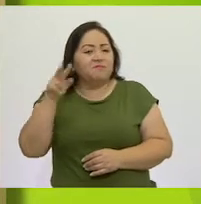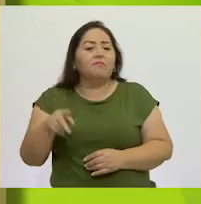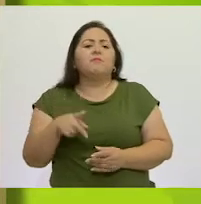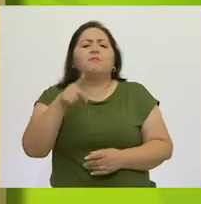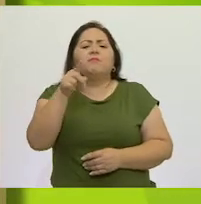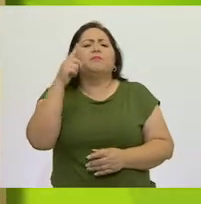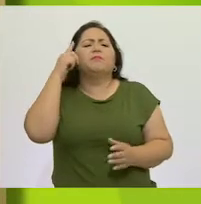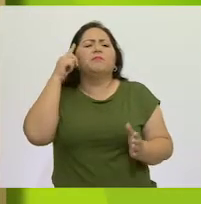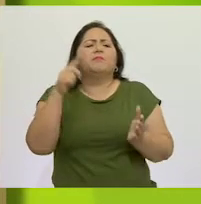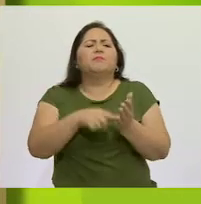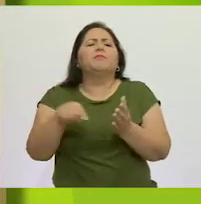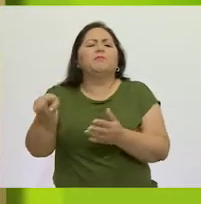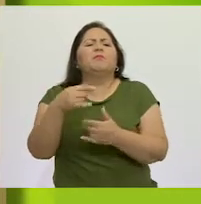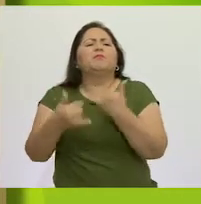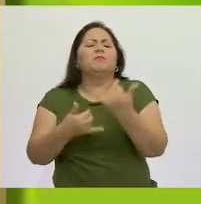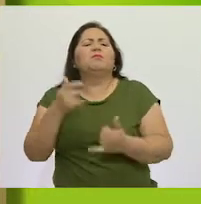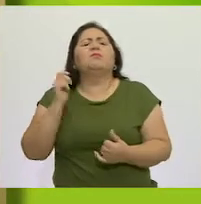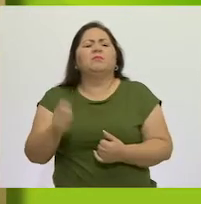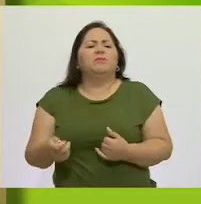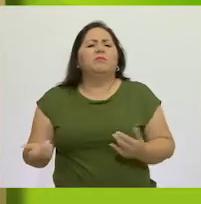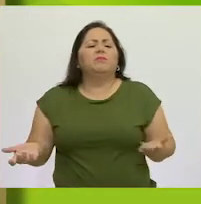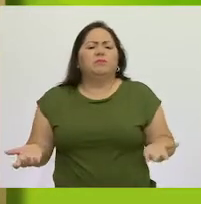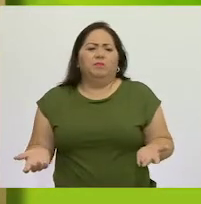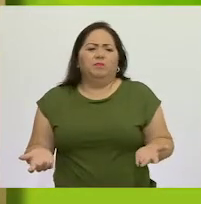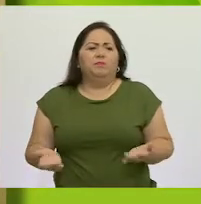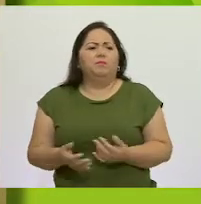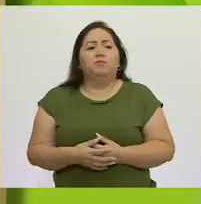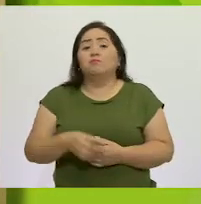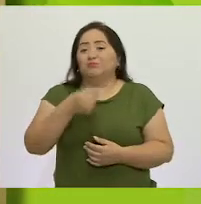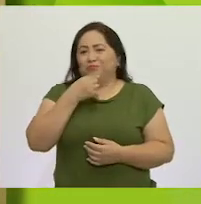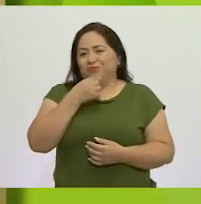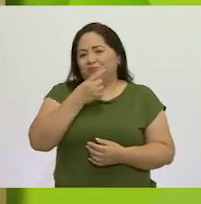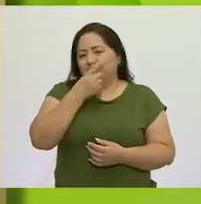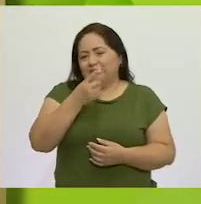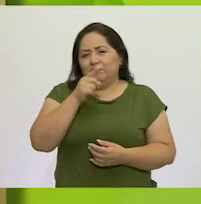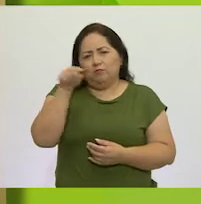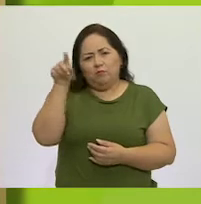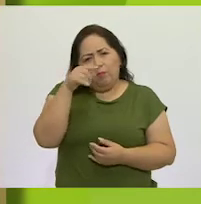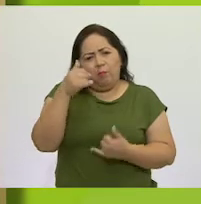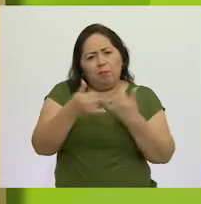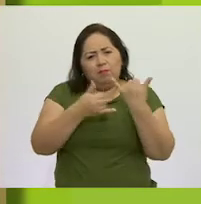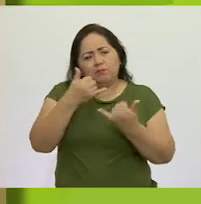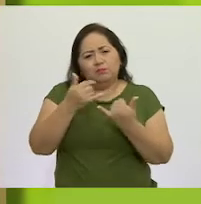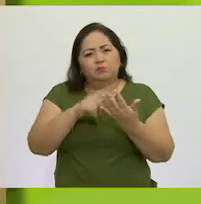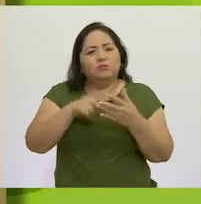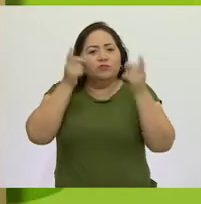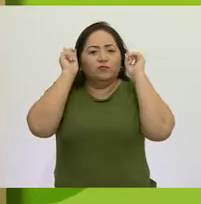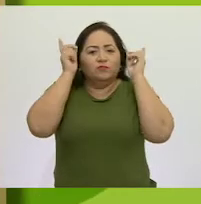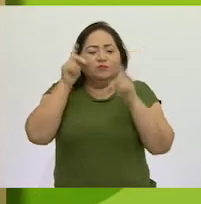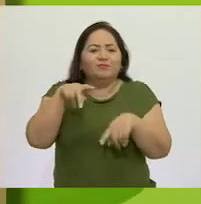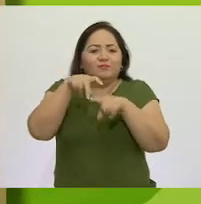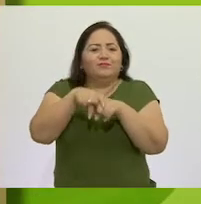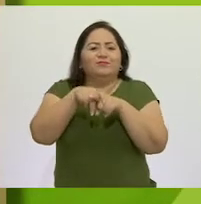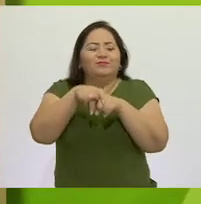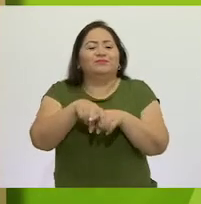qué crees que están jugando? Están jugando al caballito.